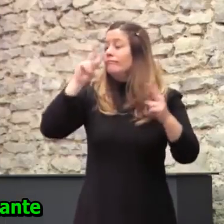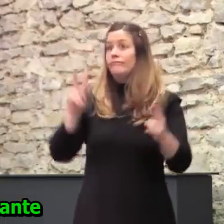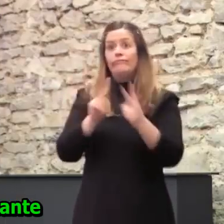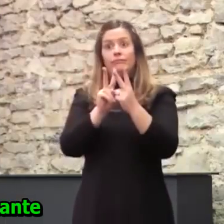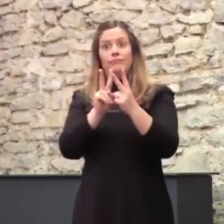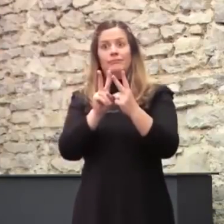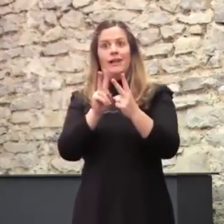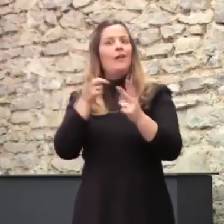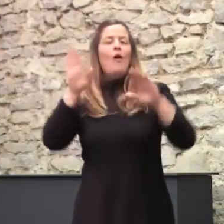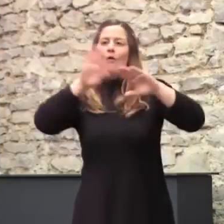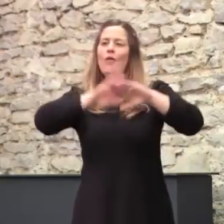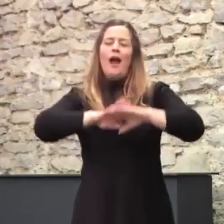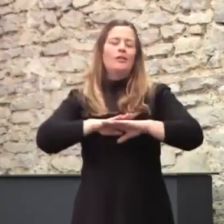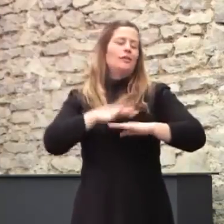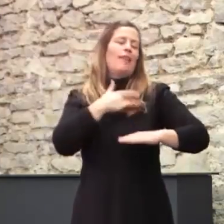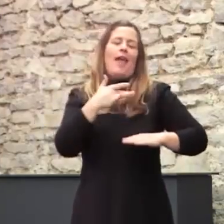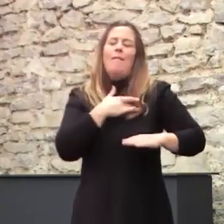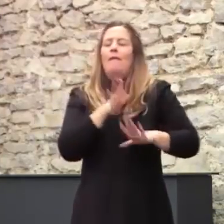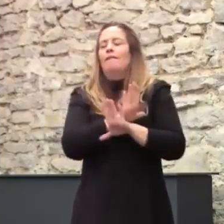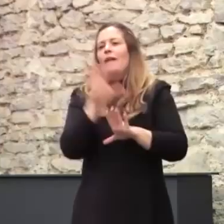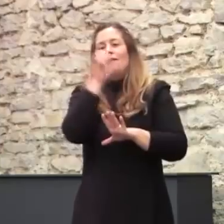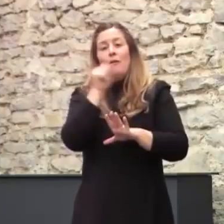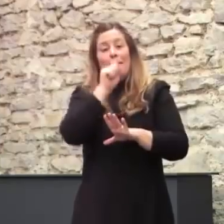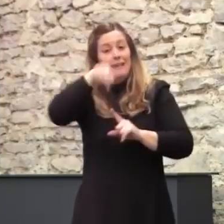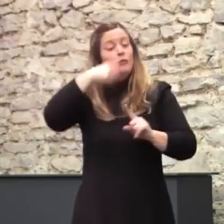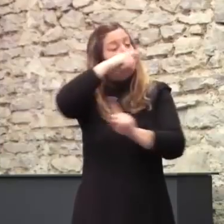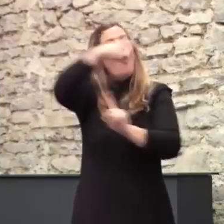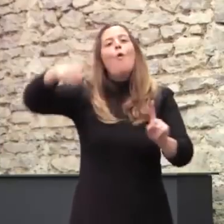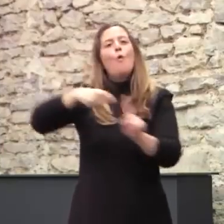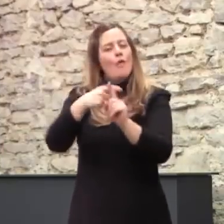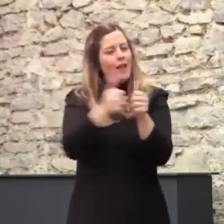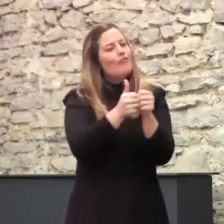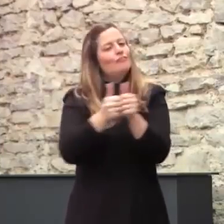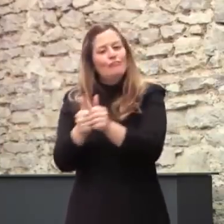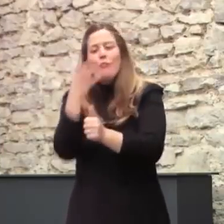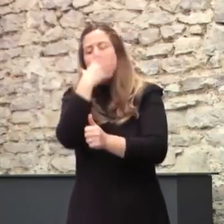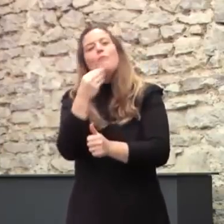de amor impresionante y pasamos un año juntos muy, muy bonito, muy lindo, ¿no?